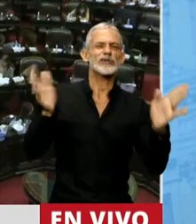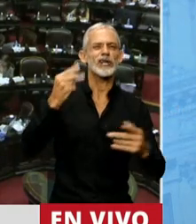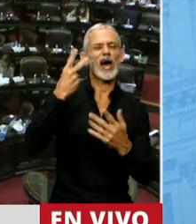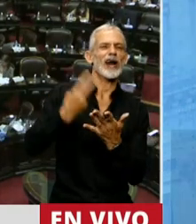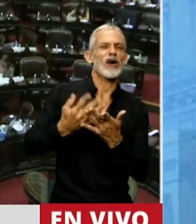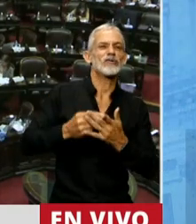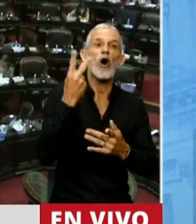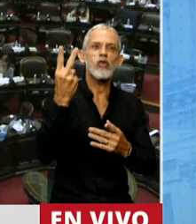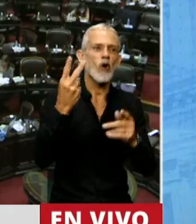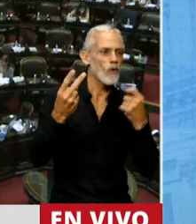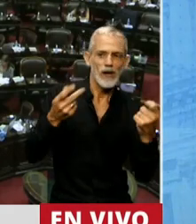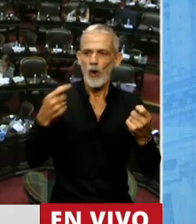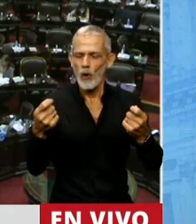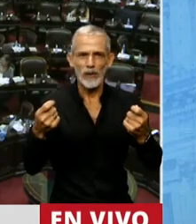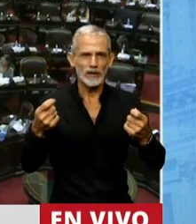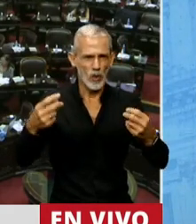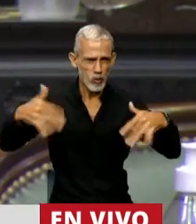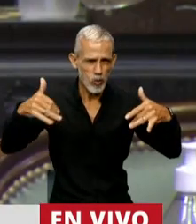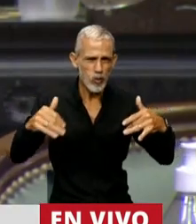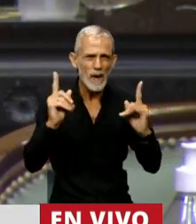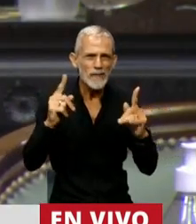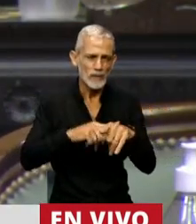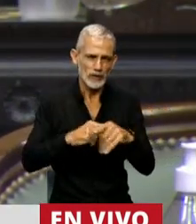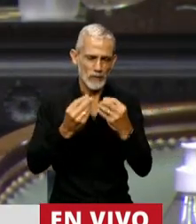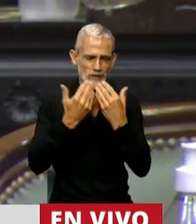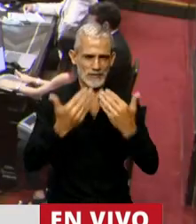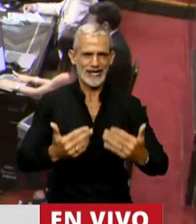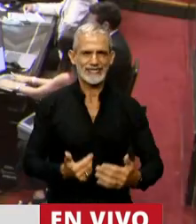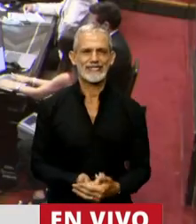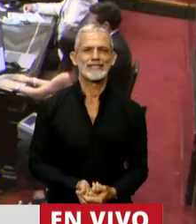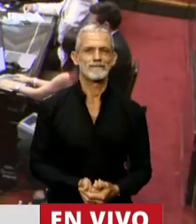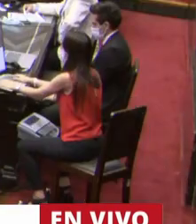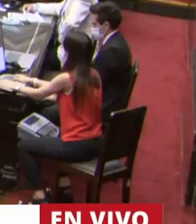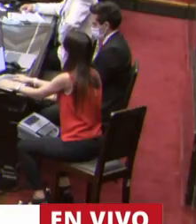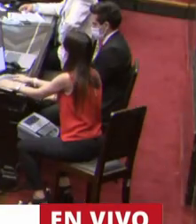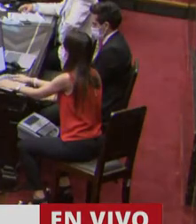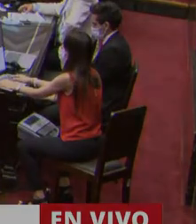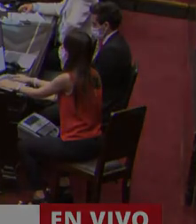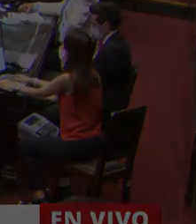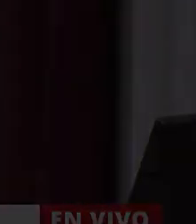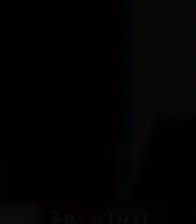reconozcan dos jubilaciones de privilegio en simultáneo. Muchas gracias, señor diputado Mena.